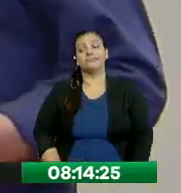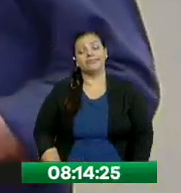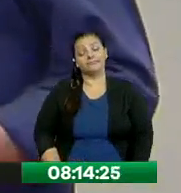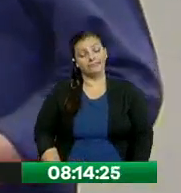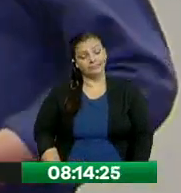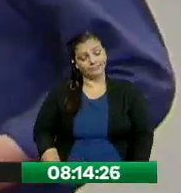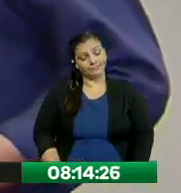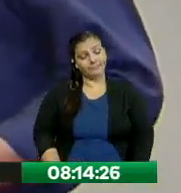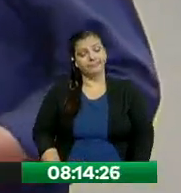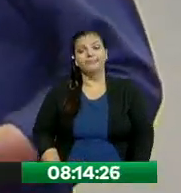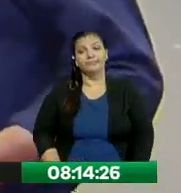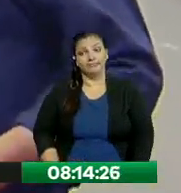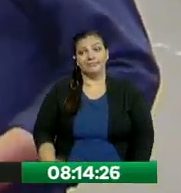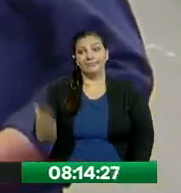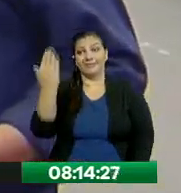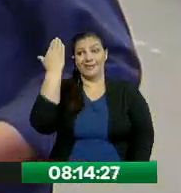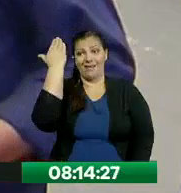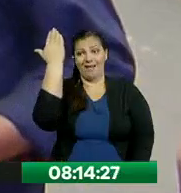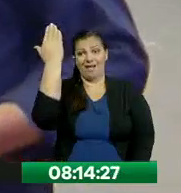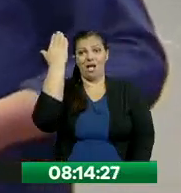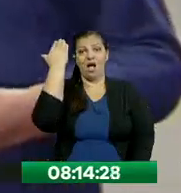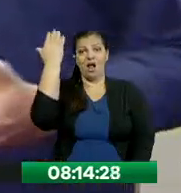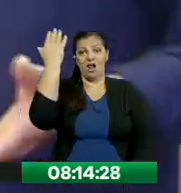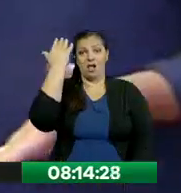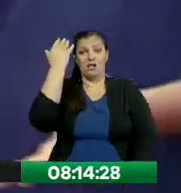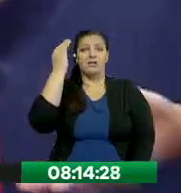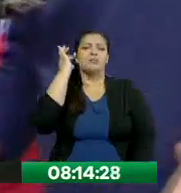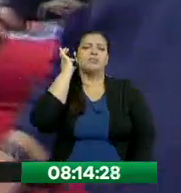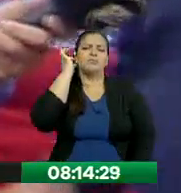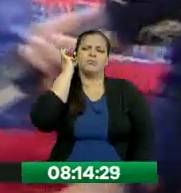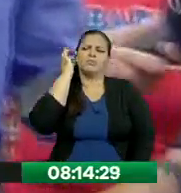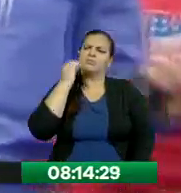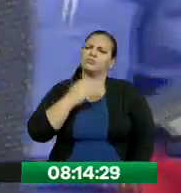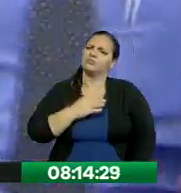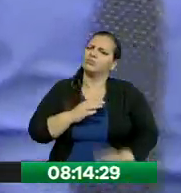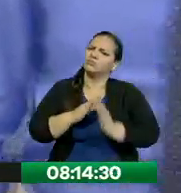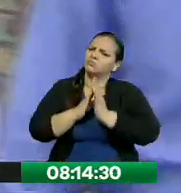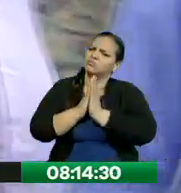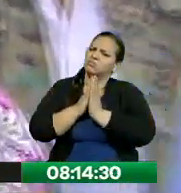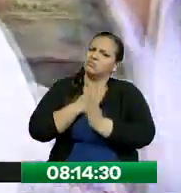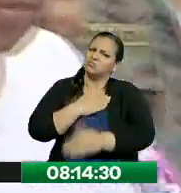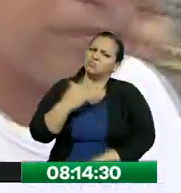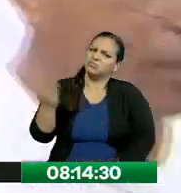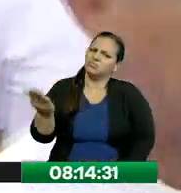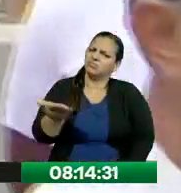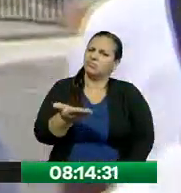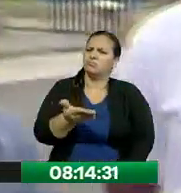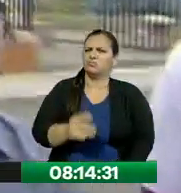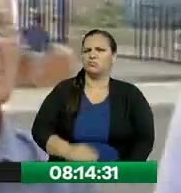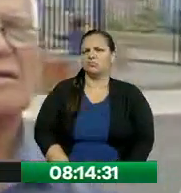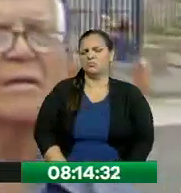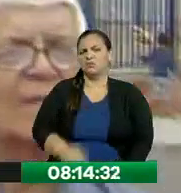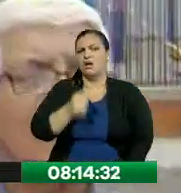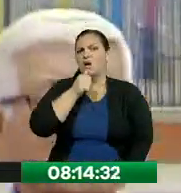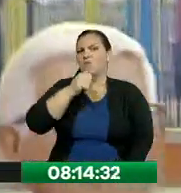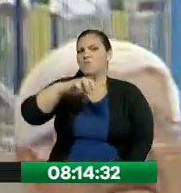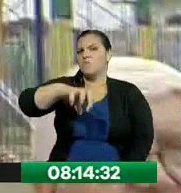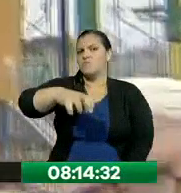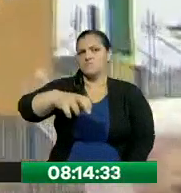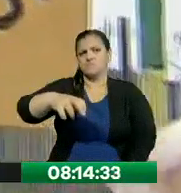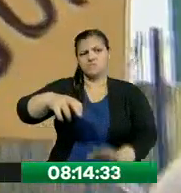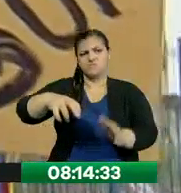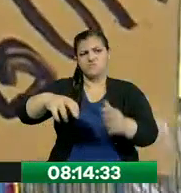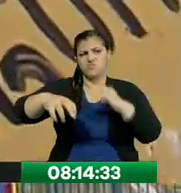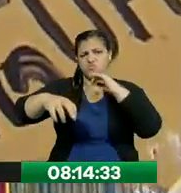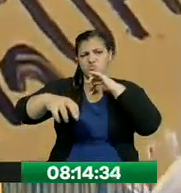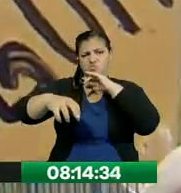la señora alcaldesa que por favor ponga atención aquí a la ciudad del Dorado, porque no solamente, ya le digo, son más de 2 meses que tenemos